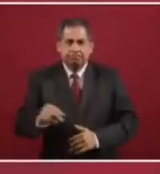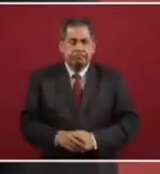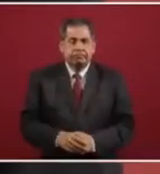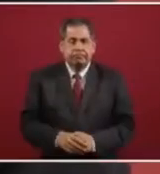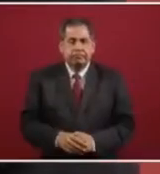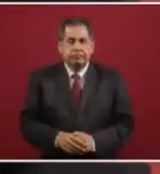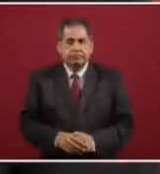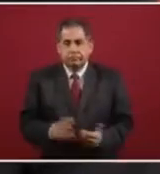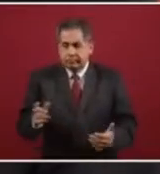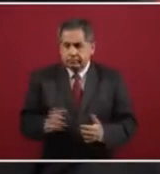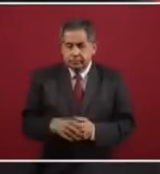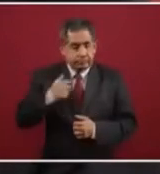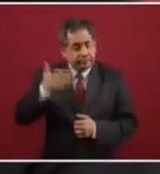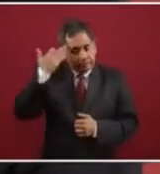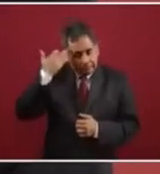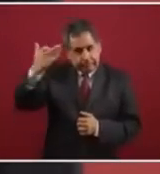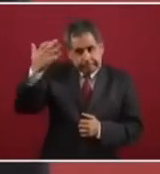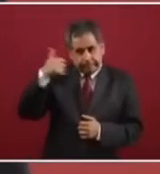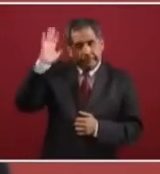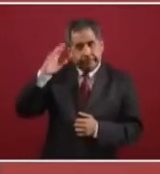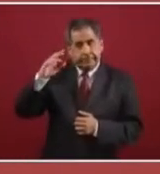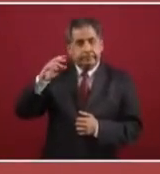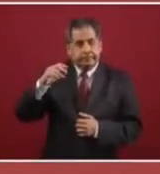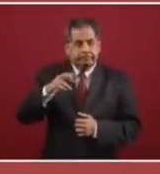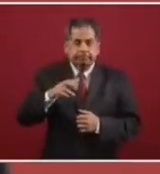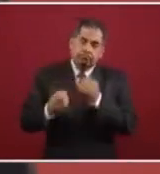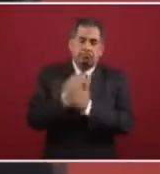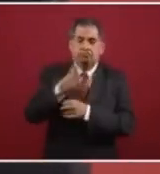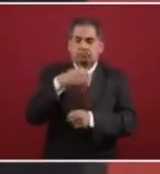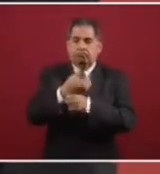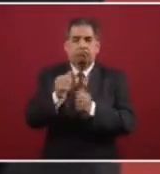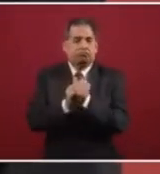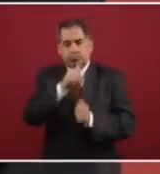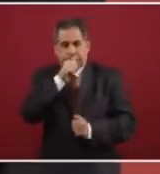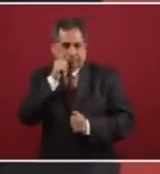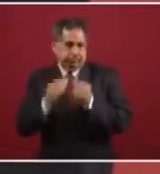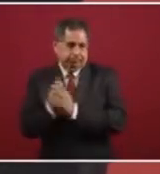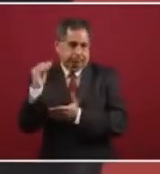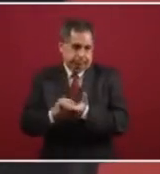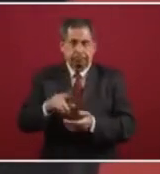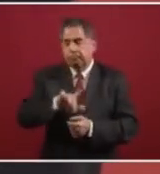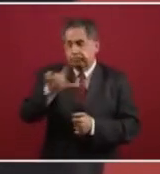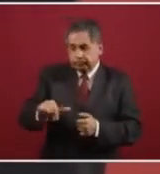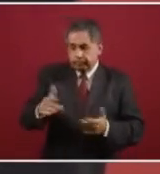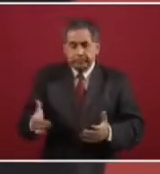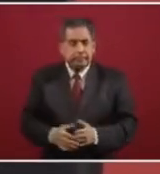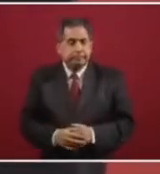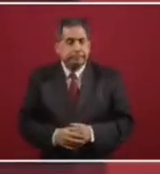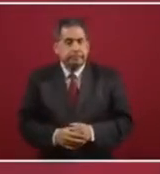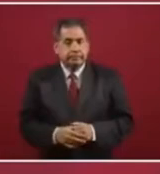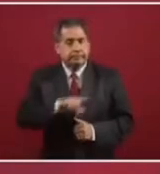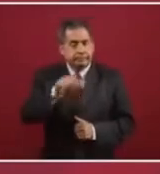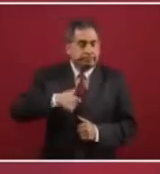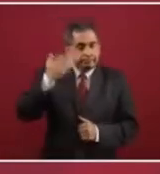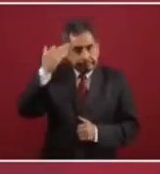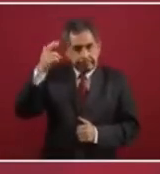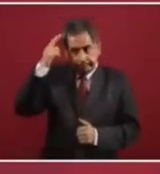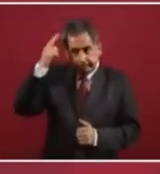Pero esto fue en ese periodo de la República restaurada. Luego, con el